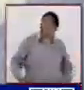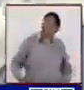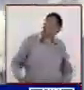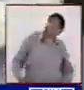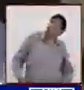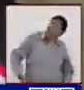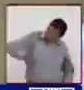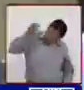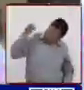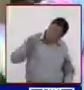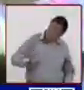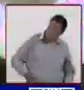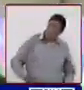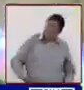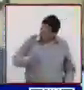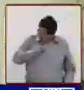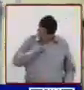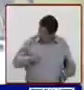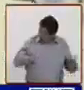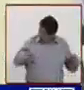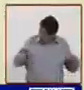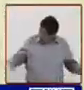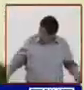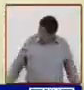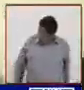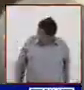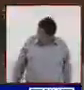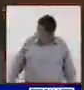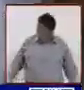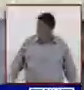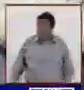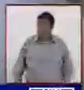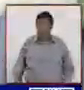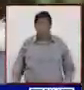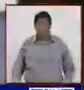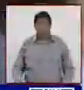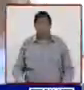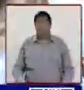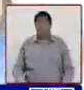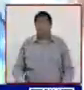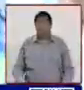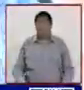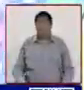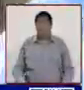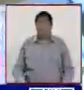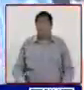cojan? ¿Qué hacías ahí? Es que acá yo estaba haciendo algo. ¿De qué nacionalidad eres